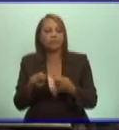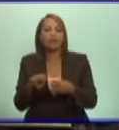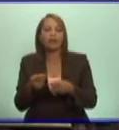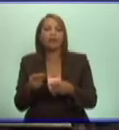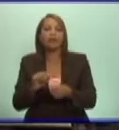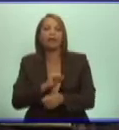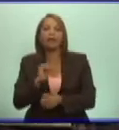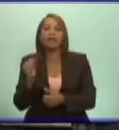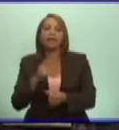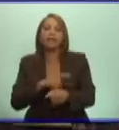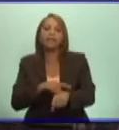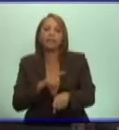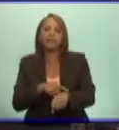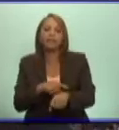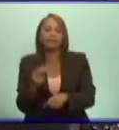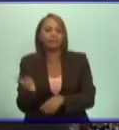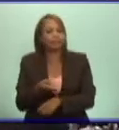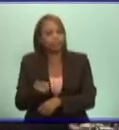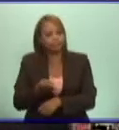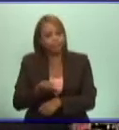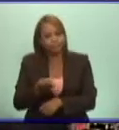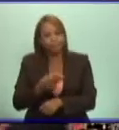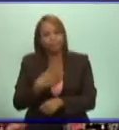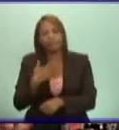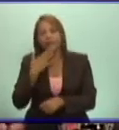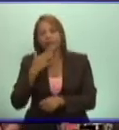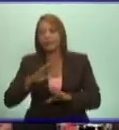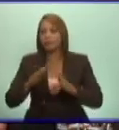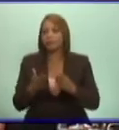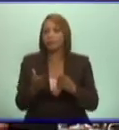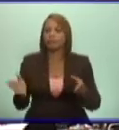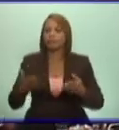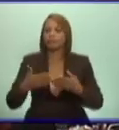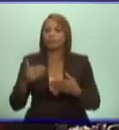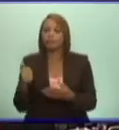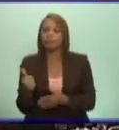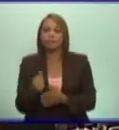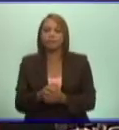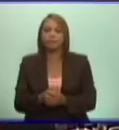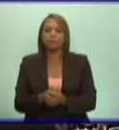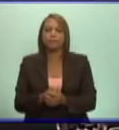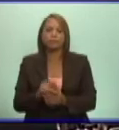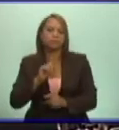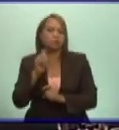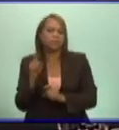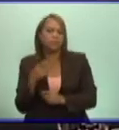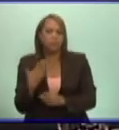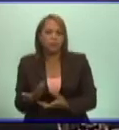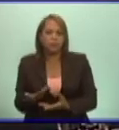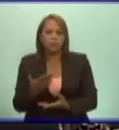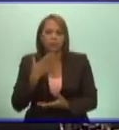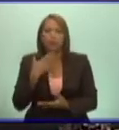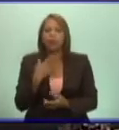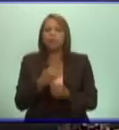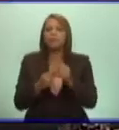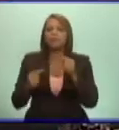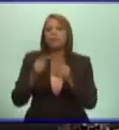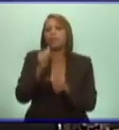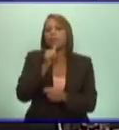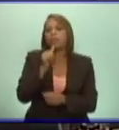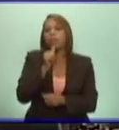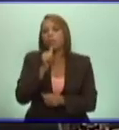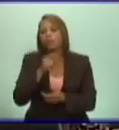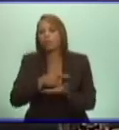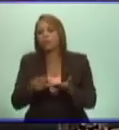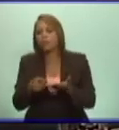de agilizar también y de garantizar la calidad del cierre del periodo lectivo. ¿Cuáles han sido las principales dudas que en esta